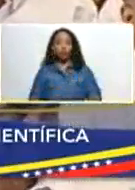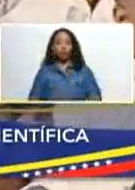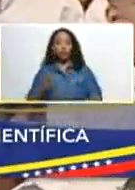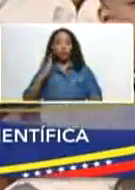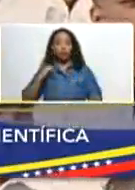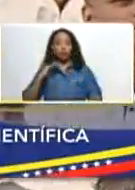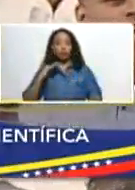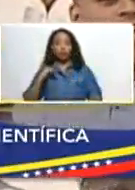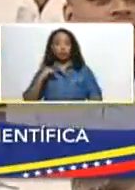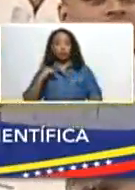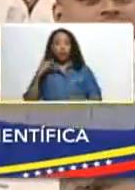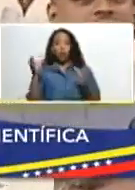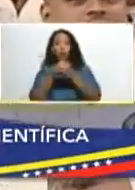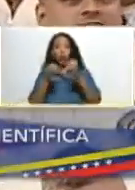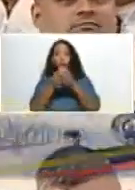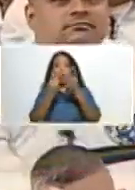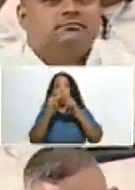6CPC en los cuadrantes de paz